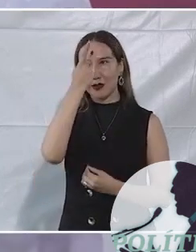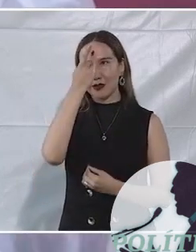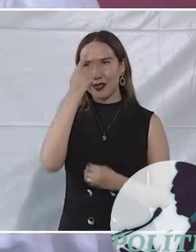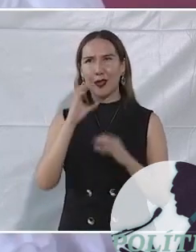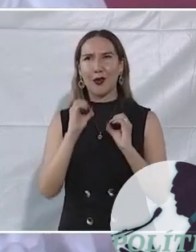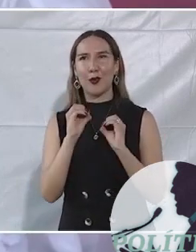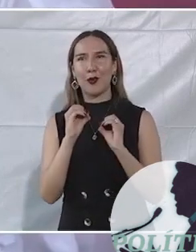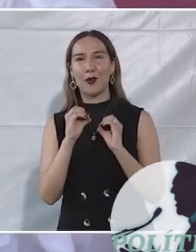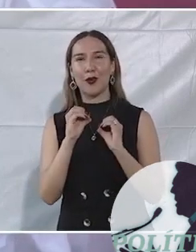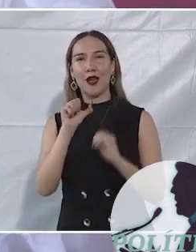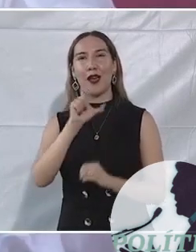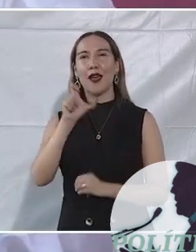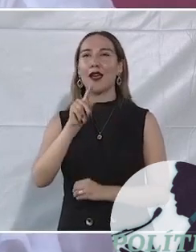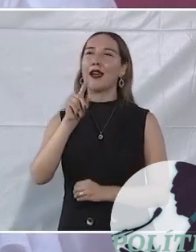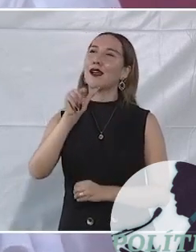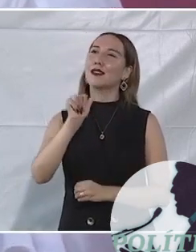Sí,